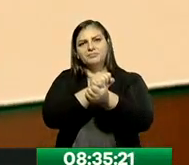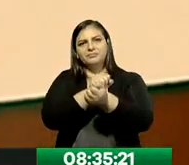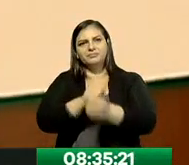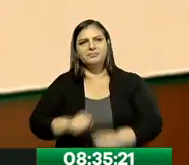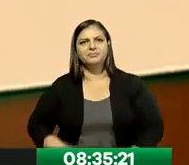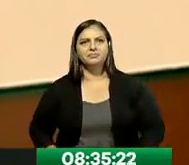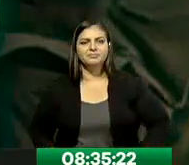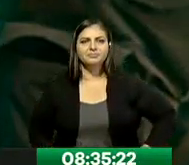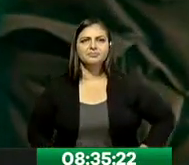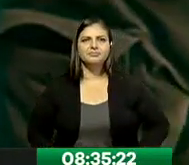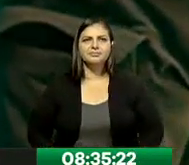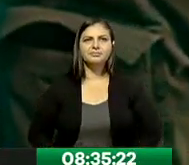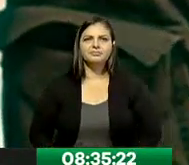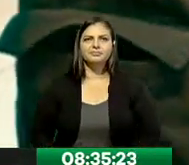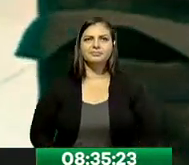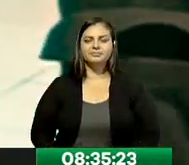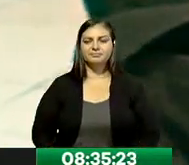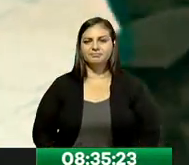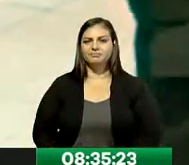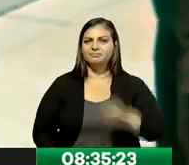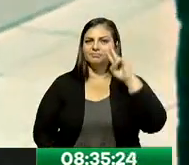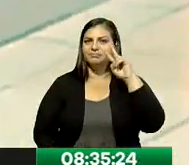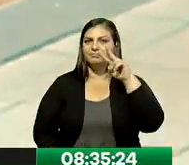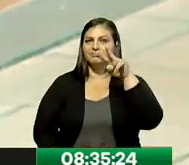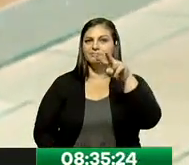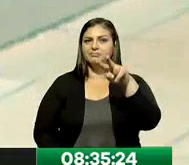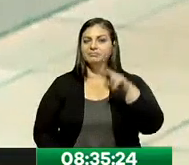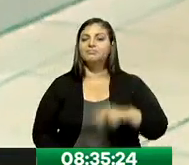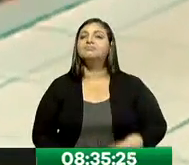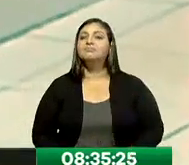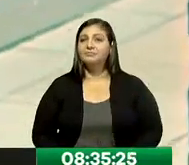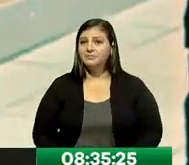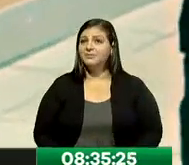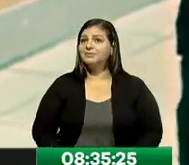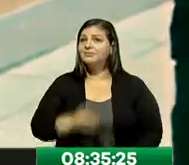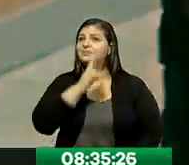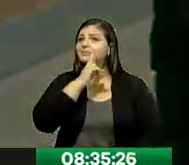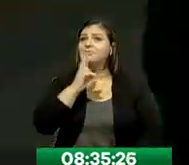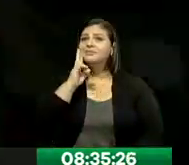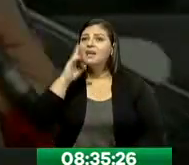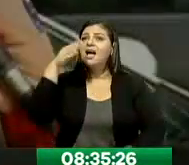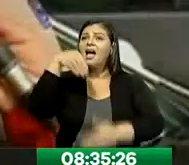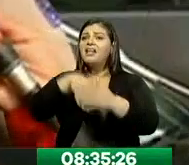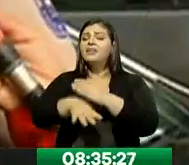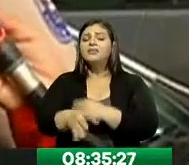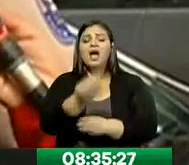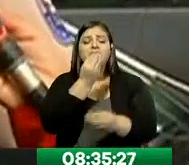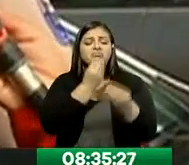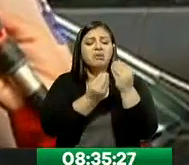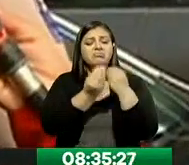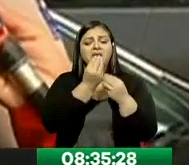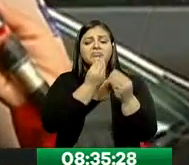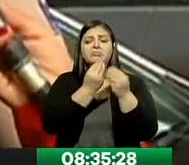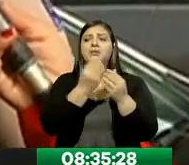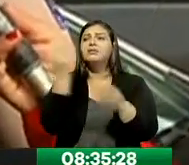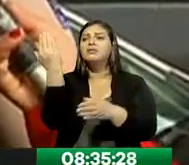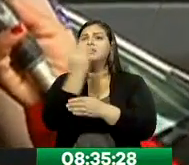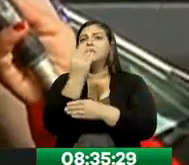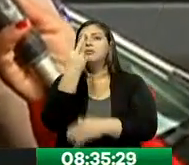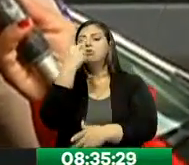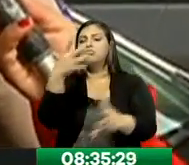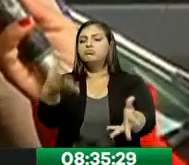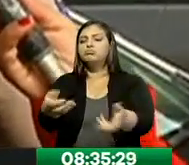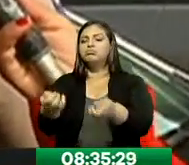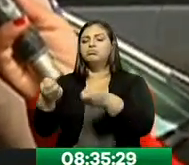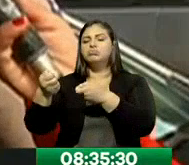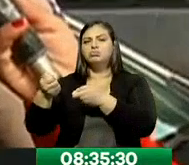Le vimos al hoy aprendido, que se encontraba dentro del local comercial con dos televisores. Al ver la